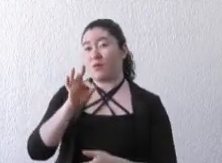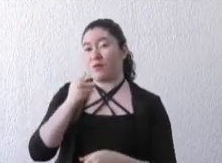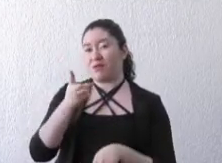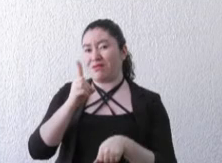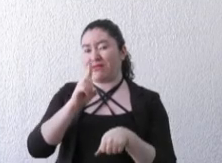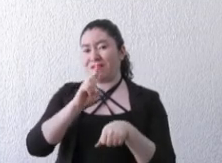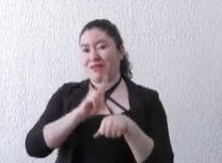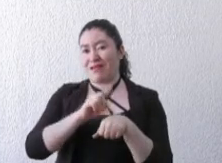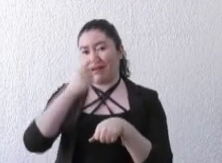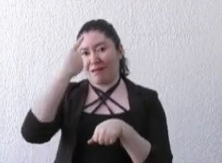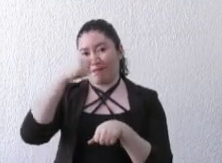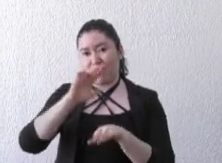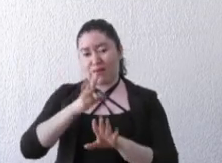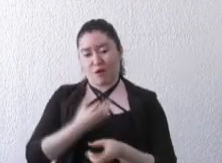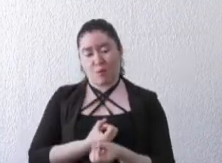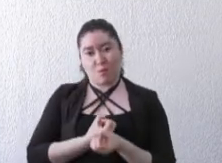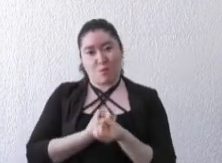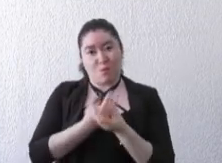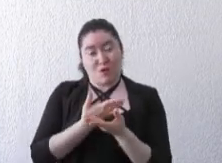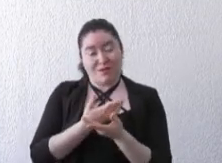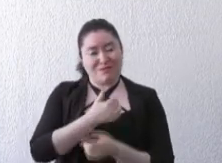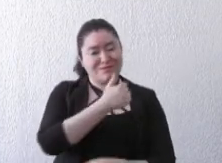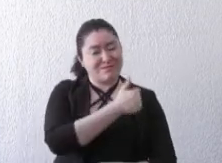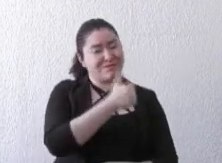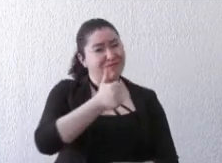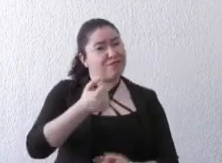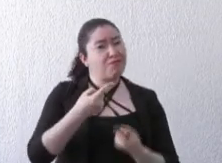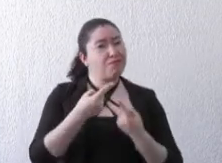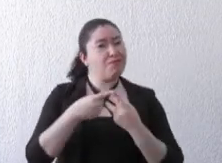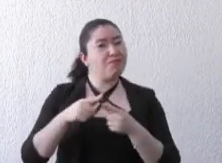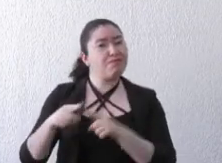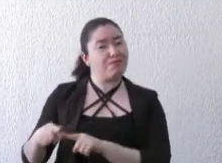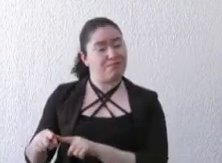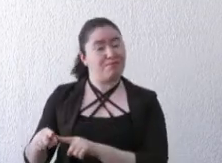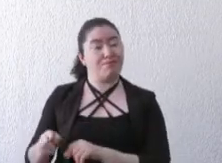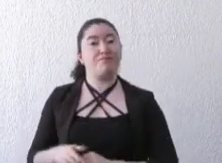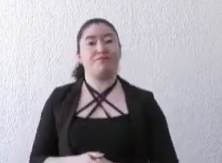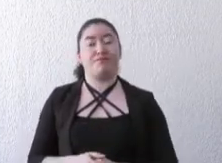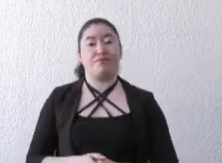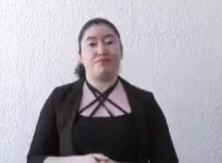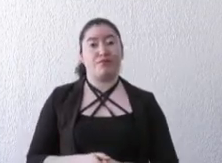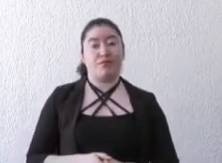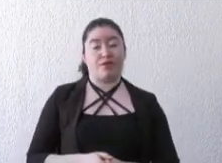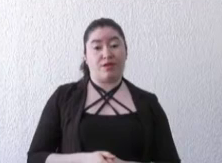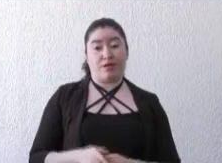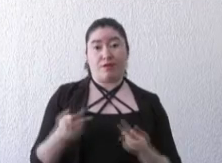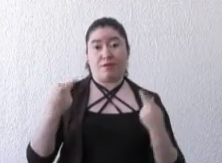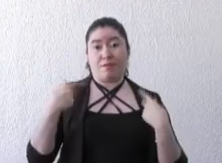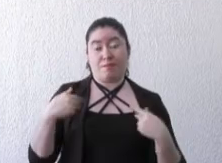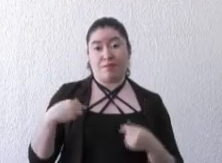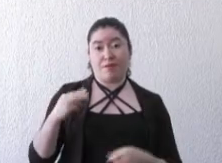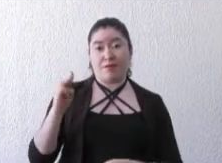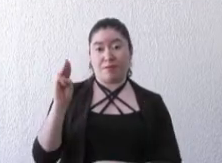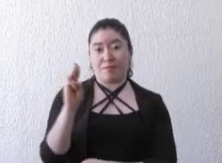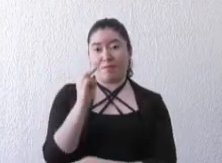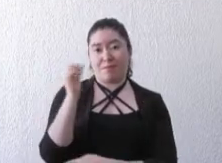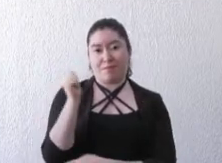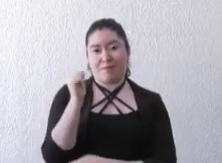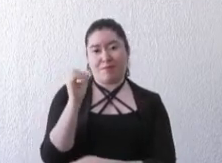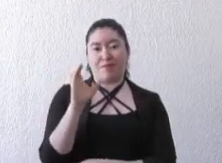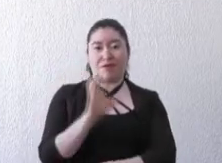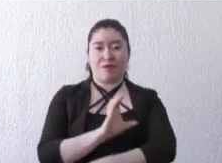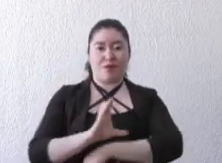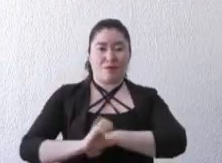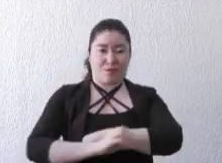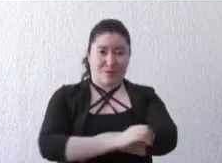de la segunda dosis. Entonces, cada una tiene sus especificaciones. Quienes se vacunaron en Milpa Alta, Coajimalpa y Magdalena Contreras,